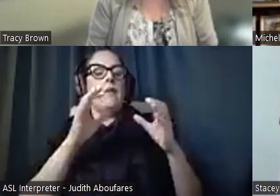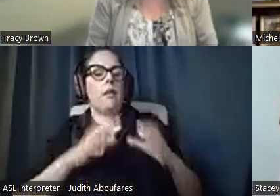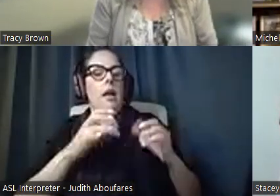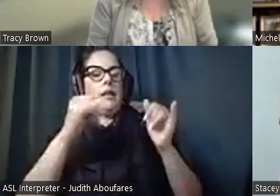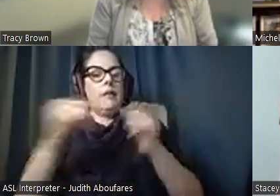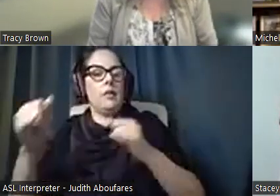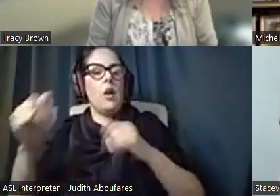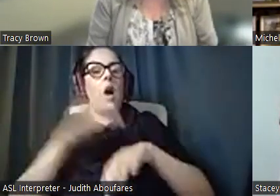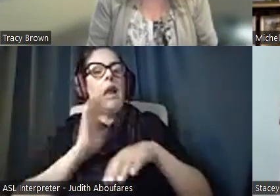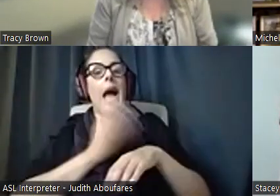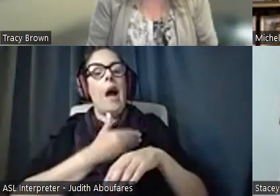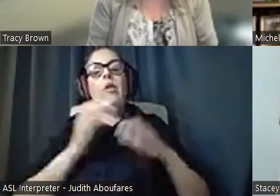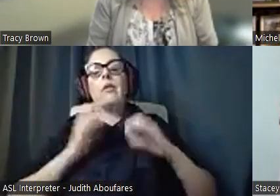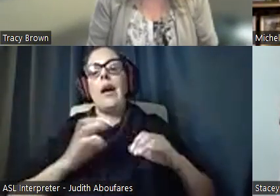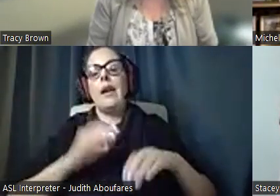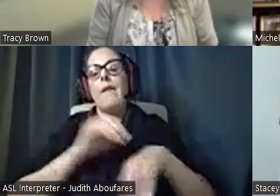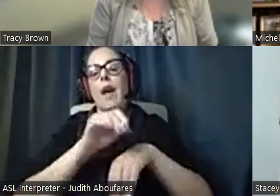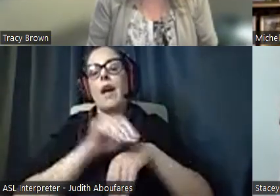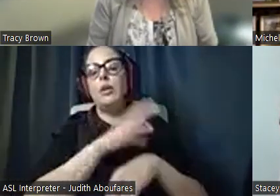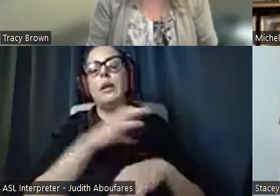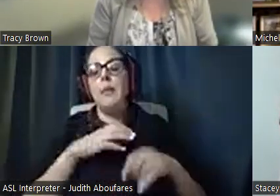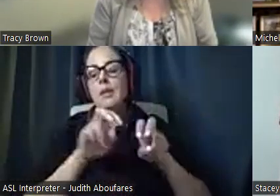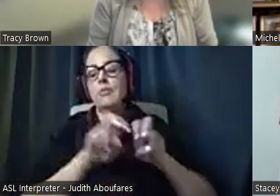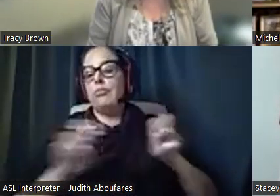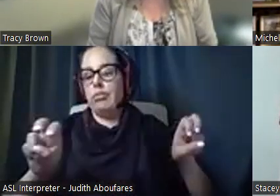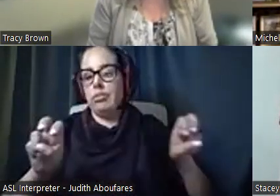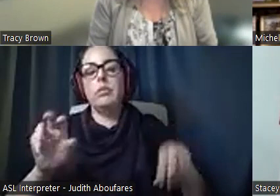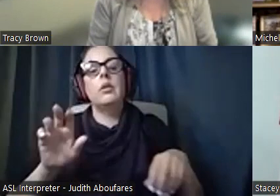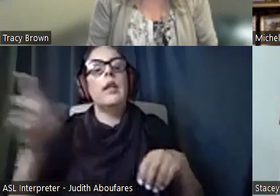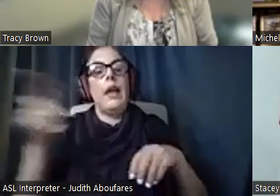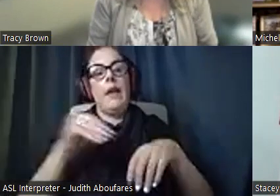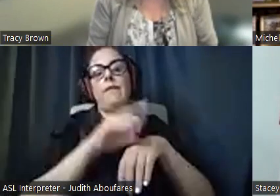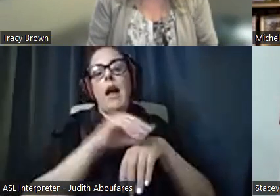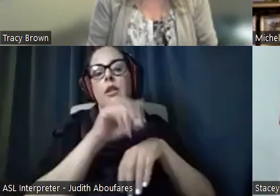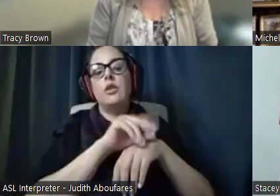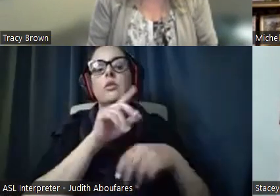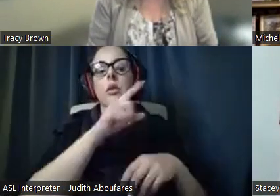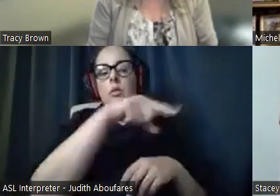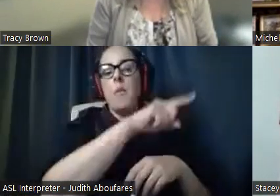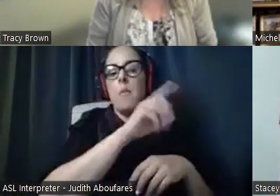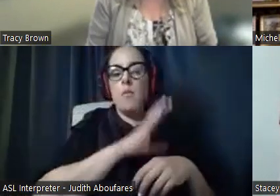clientes de Intel que están sentados en la comunidad de consejo y